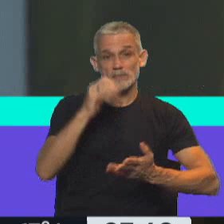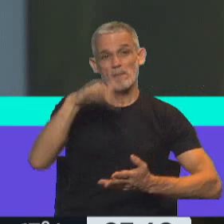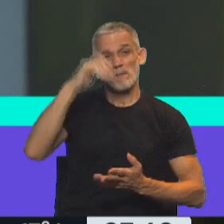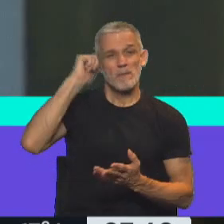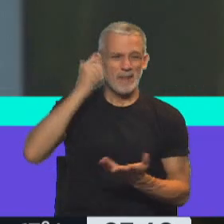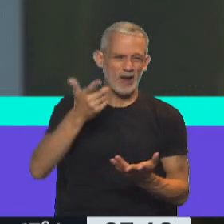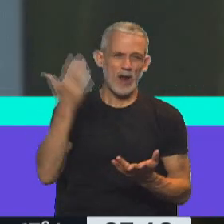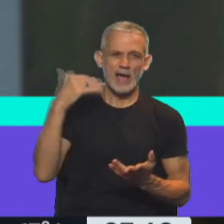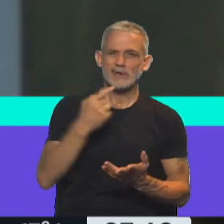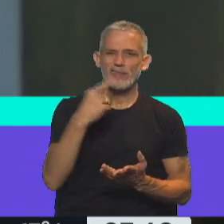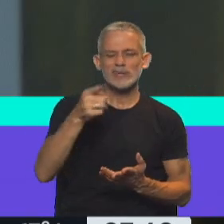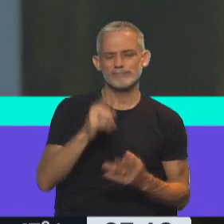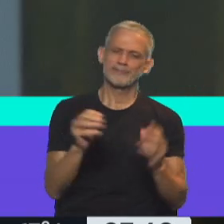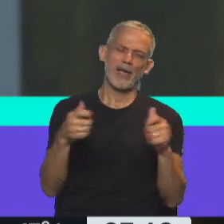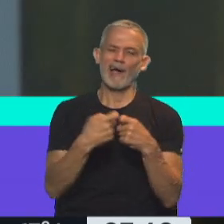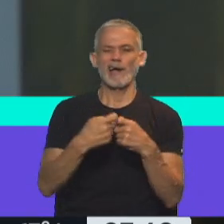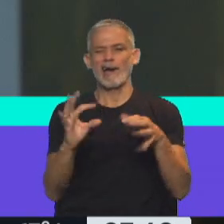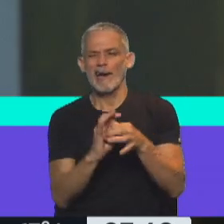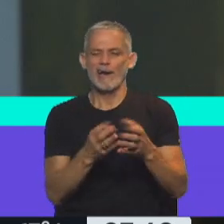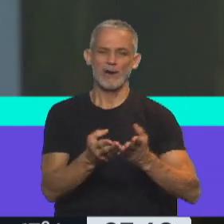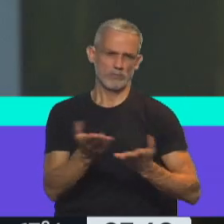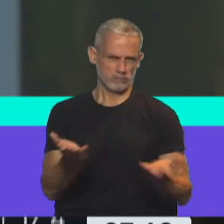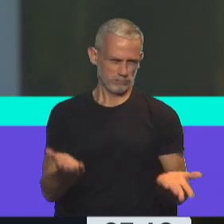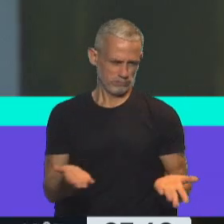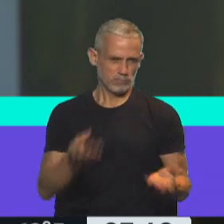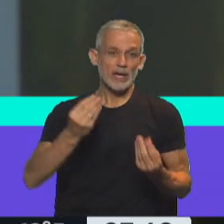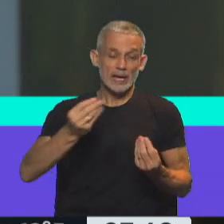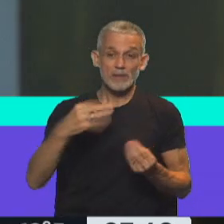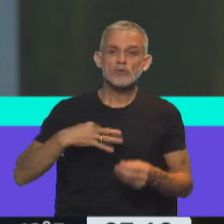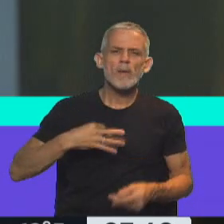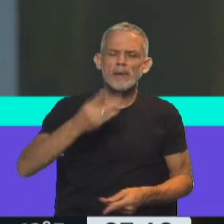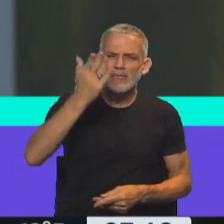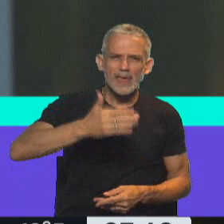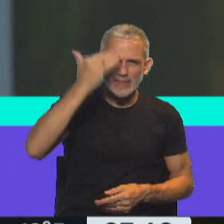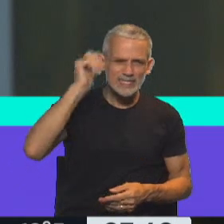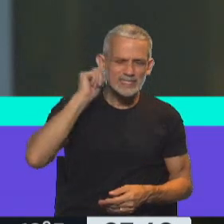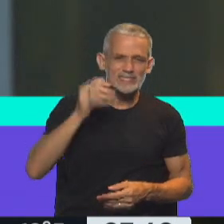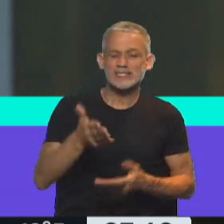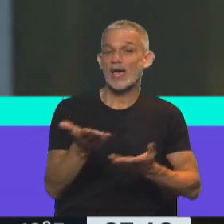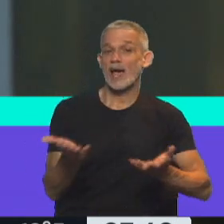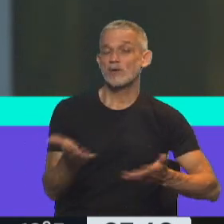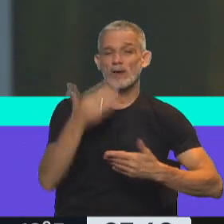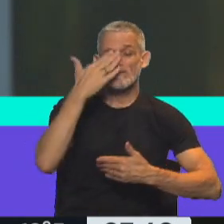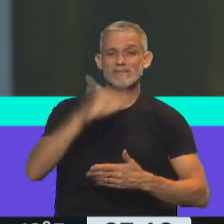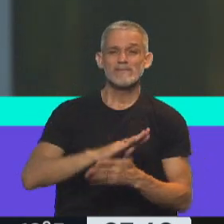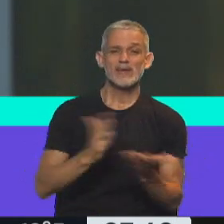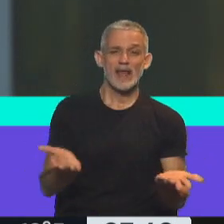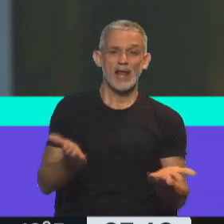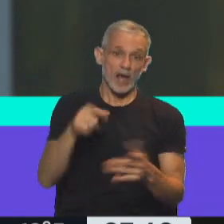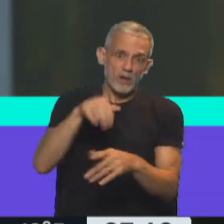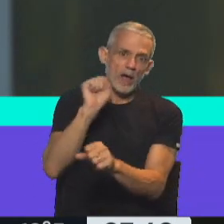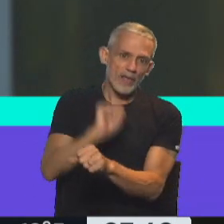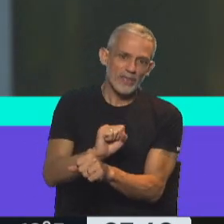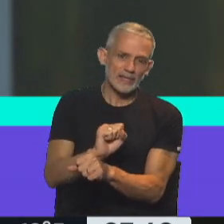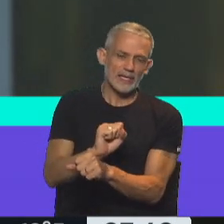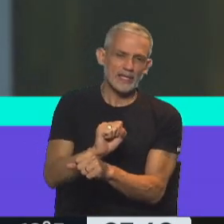ayer se la señalaba como la cómplice y uno empieza a preguntarse, bueno, ¿qué pasó con la vida de esa chica de 15 años que termina detenida, pese a